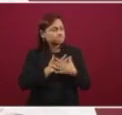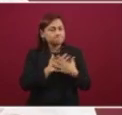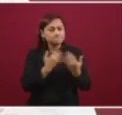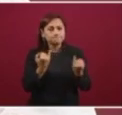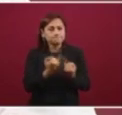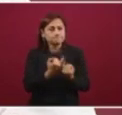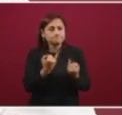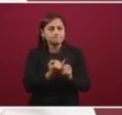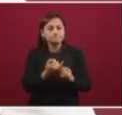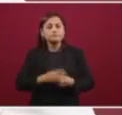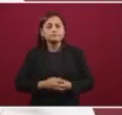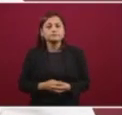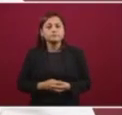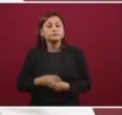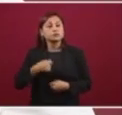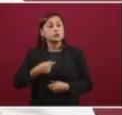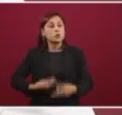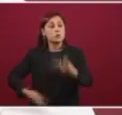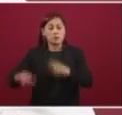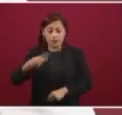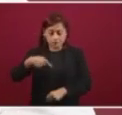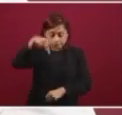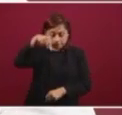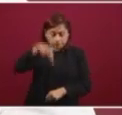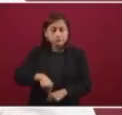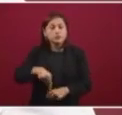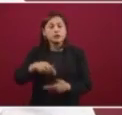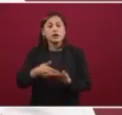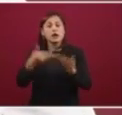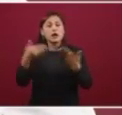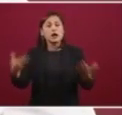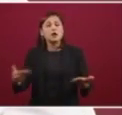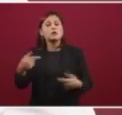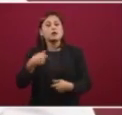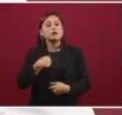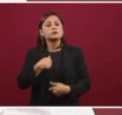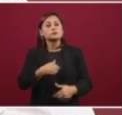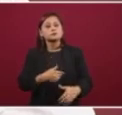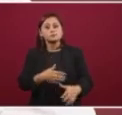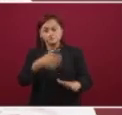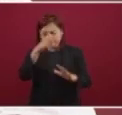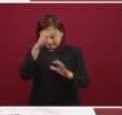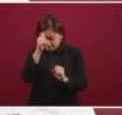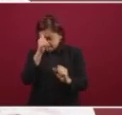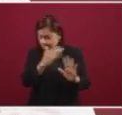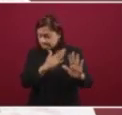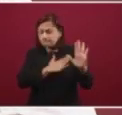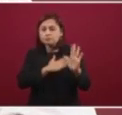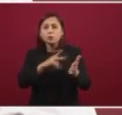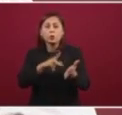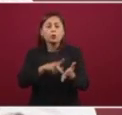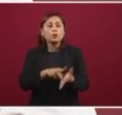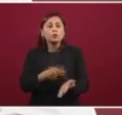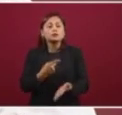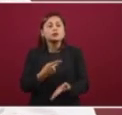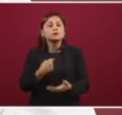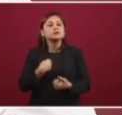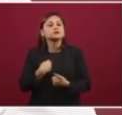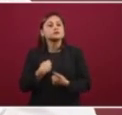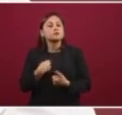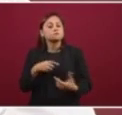a reiterar mi compromiso, mi alianza de hacer de que todo el recurso del